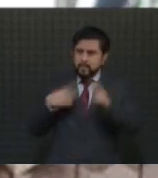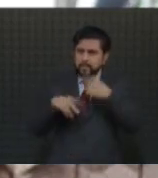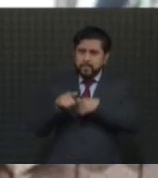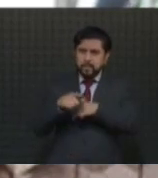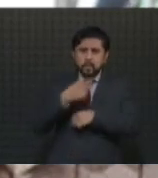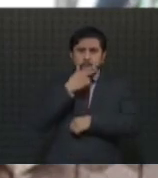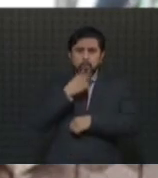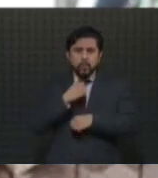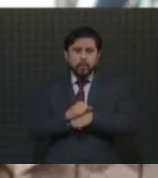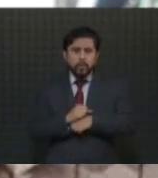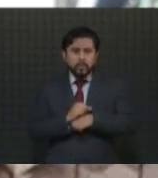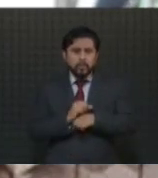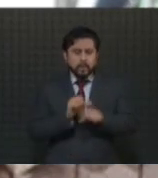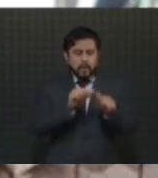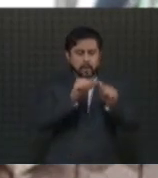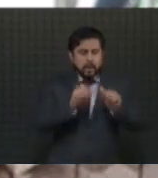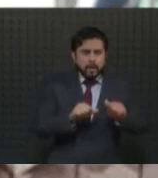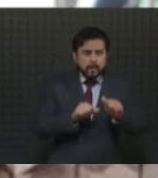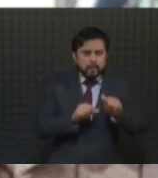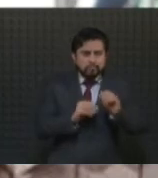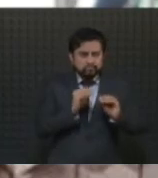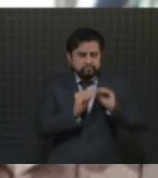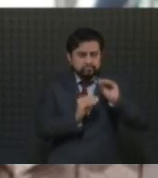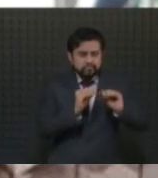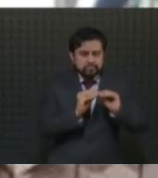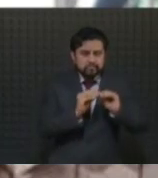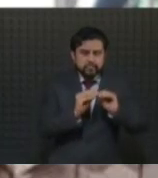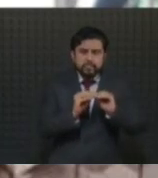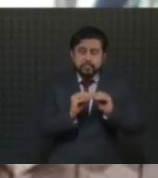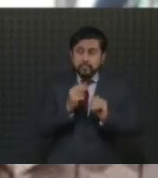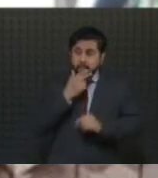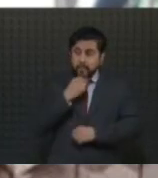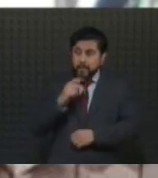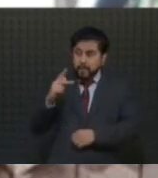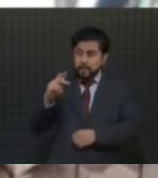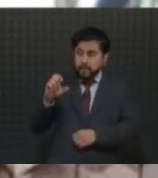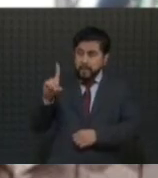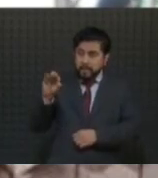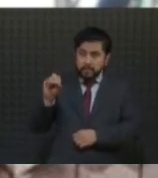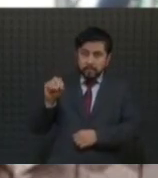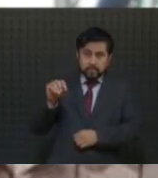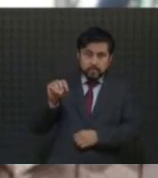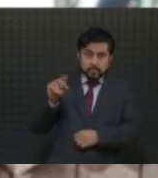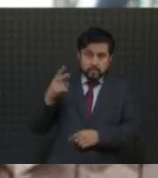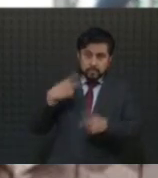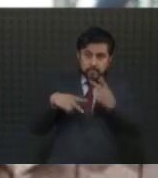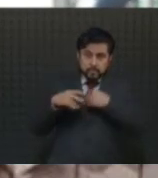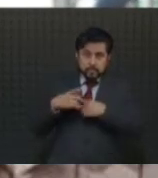que nos va a ayudar. Pedro, no sé si anda por ahí.